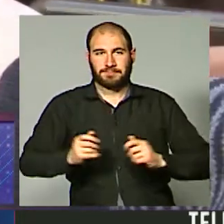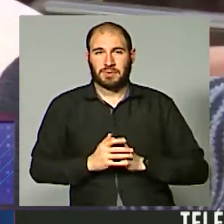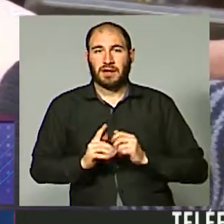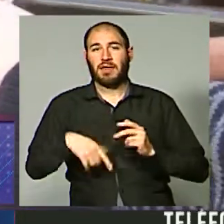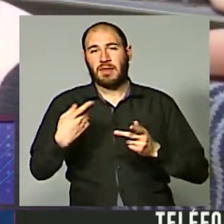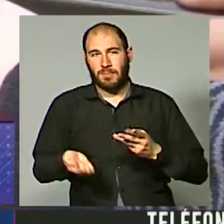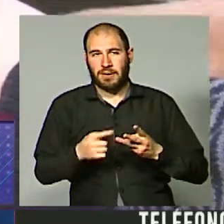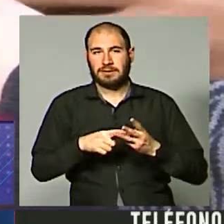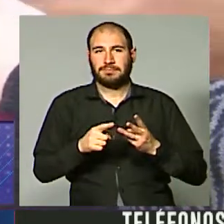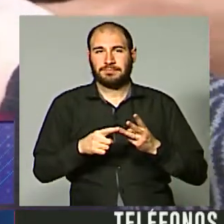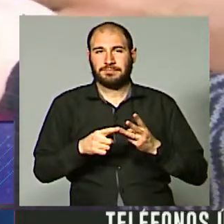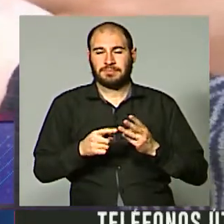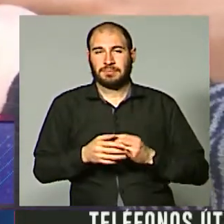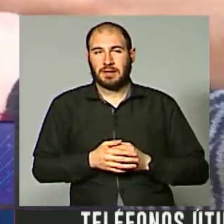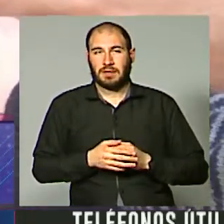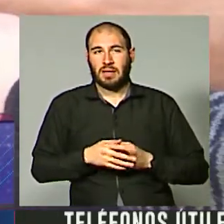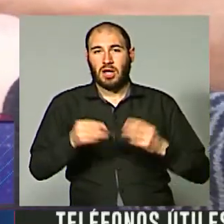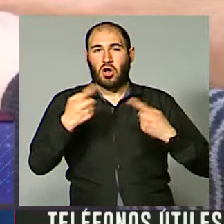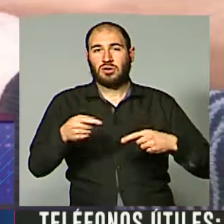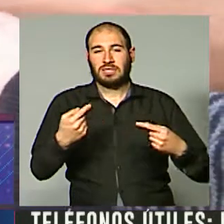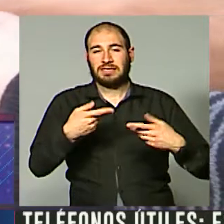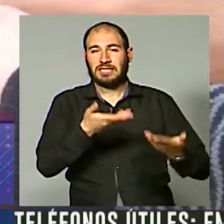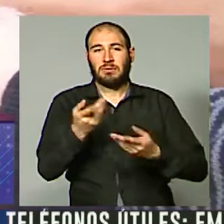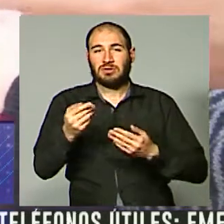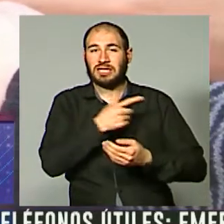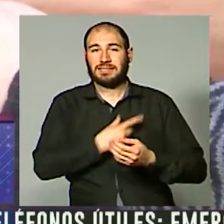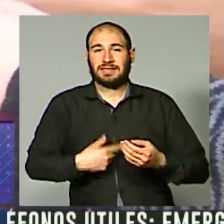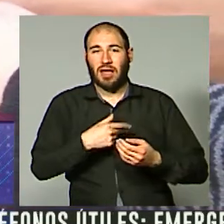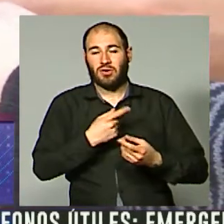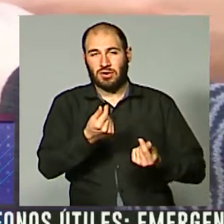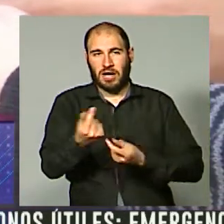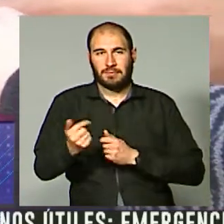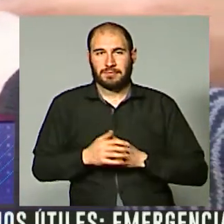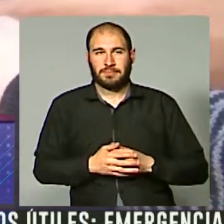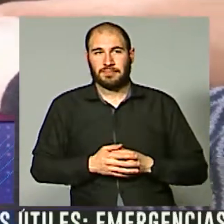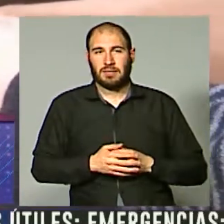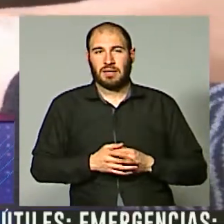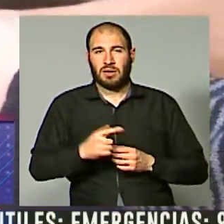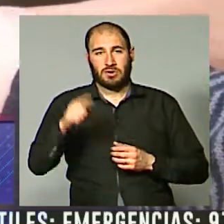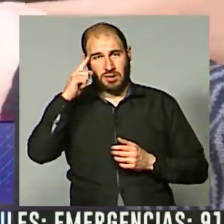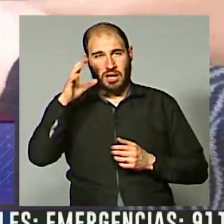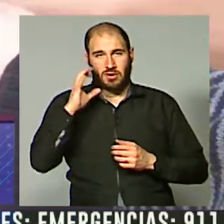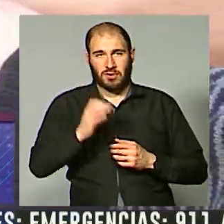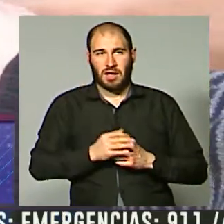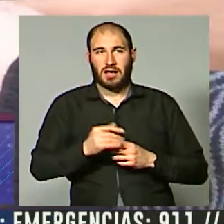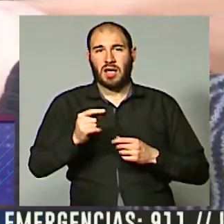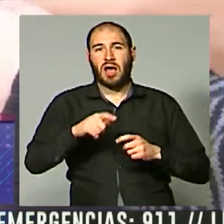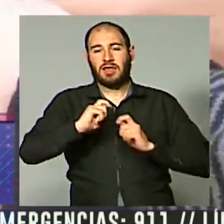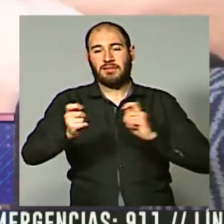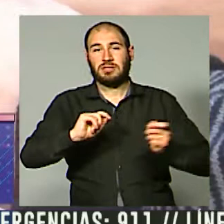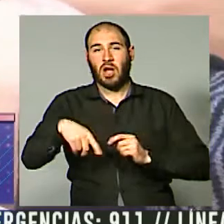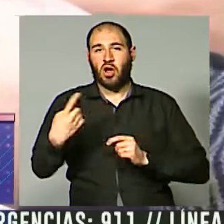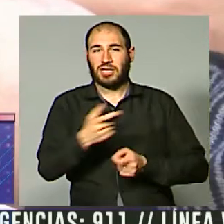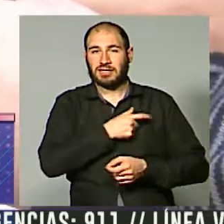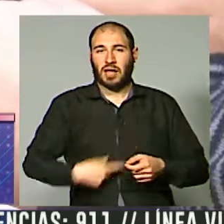Luego están los bienes y servicios que consume el Estado. Por supuesto, no debemos dejar de desentender otras transferencias que hace el